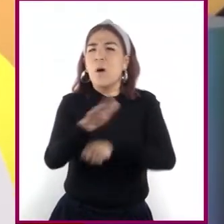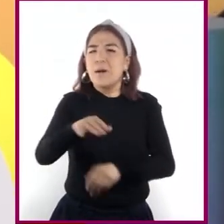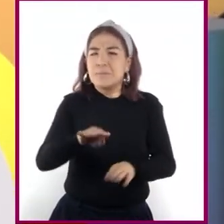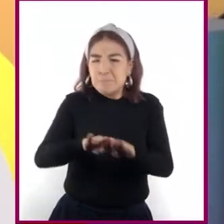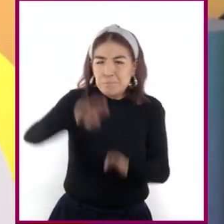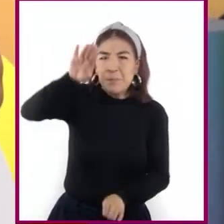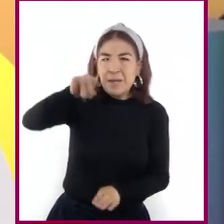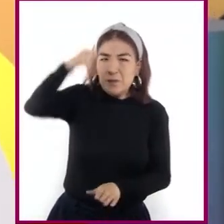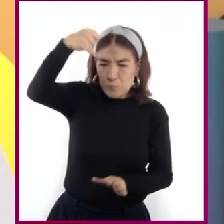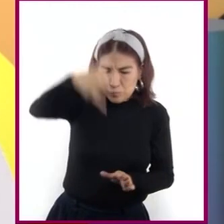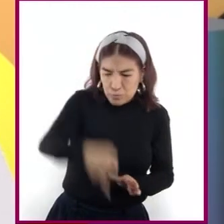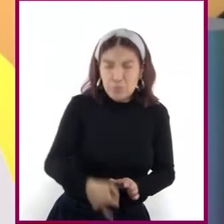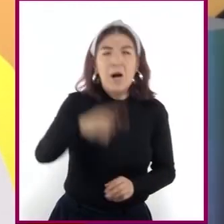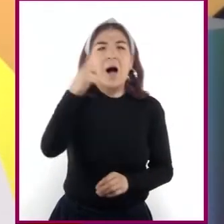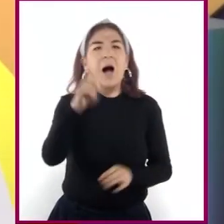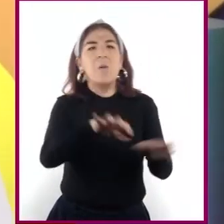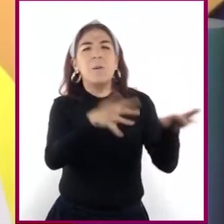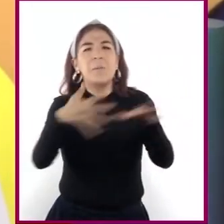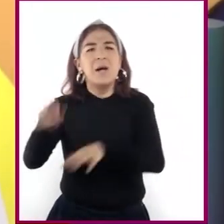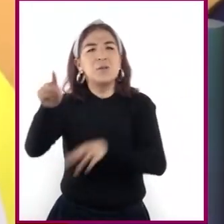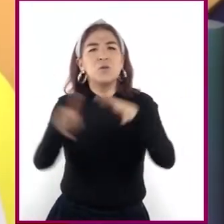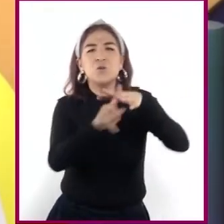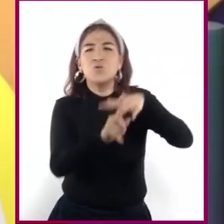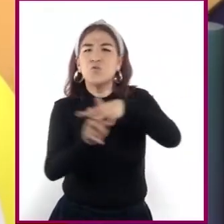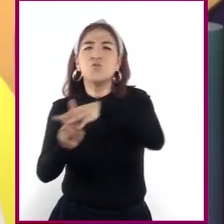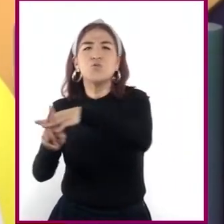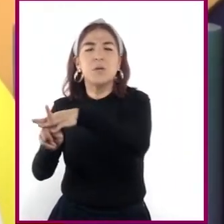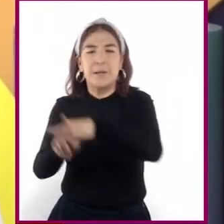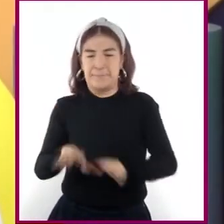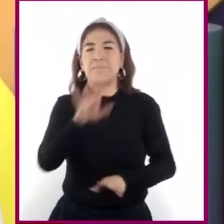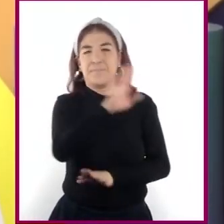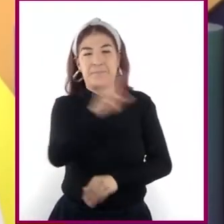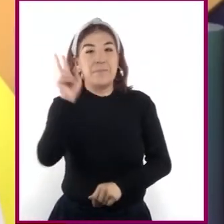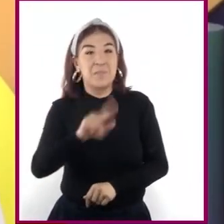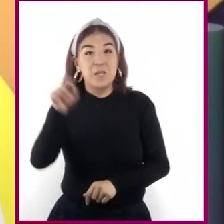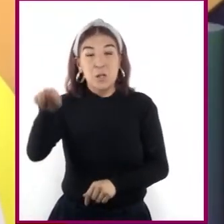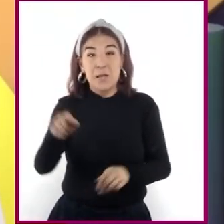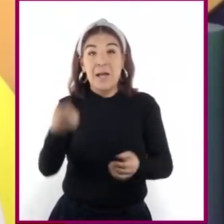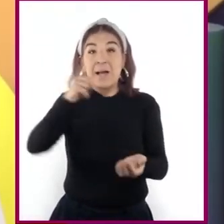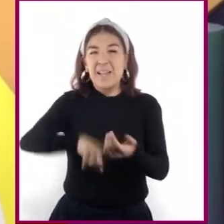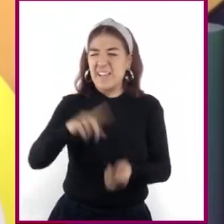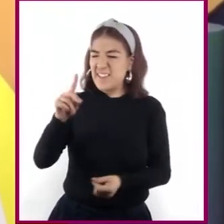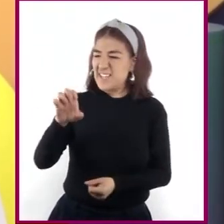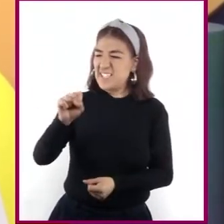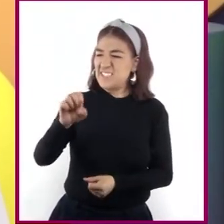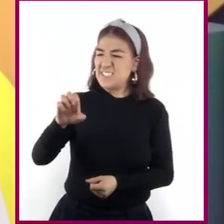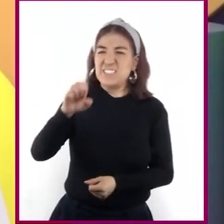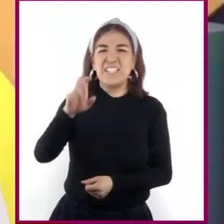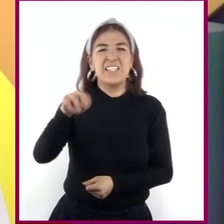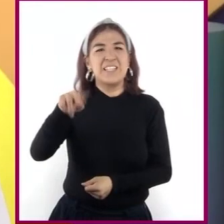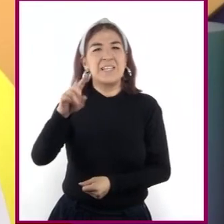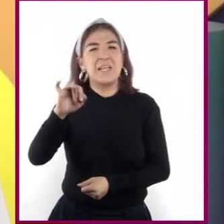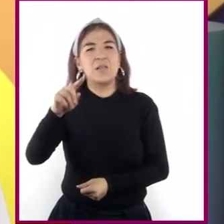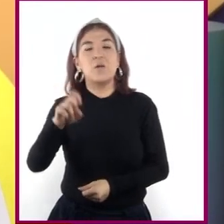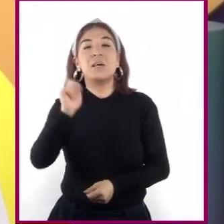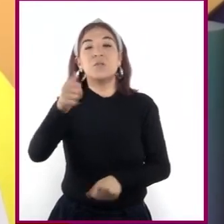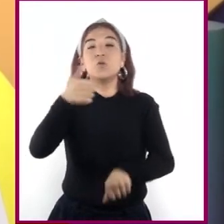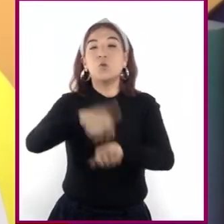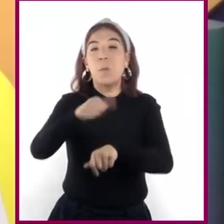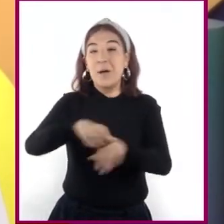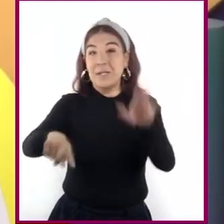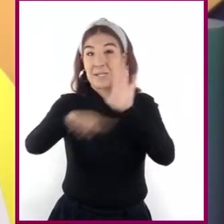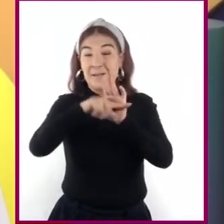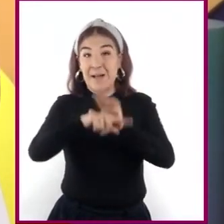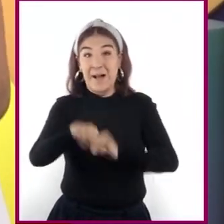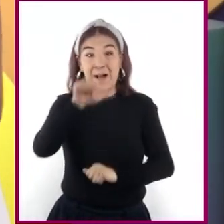Bien, maestro. Cuando decimos que el submarino está descendiendo, hacemos referencia a un número negativo. Cuando